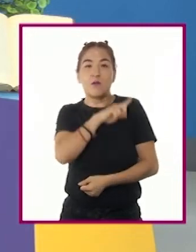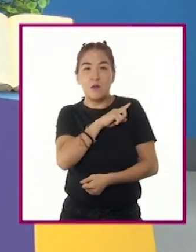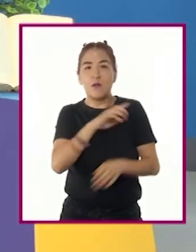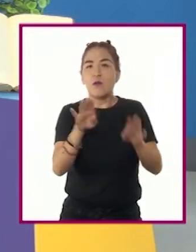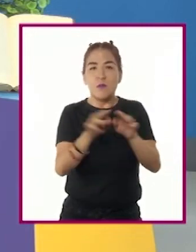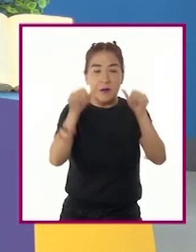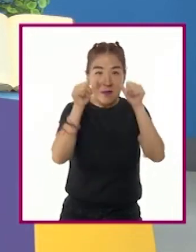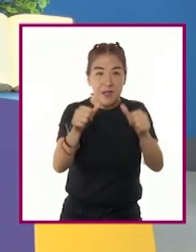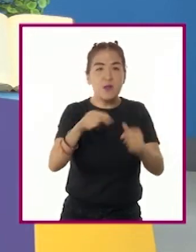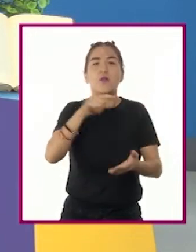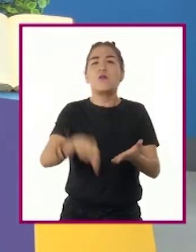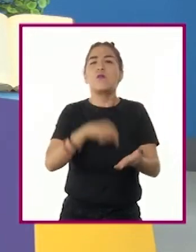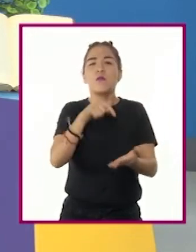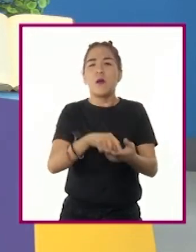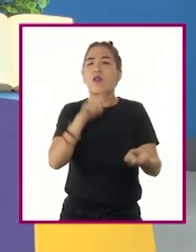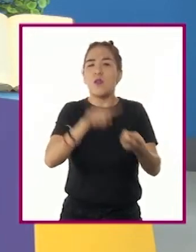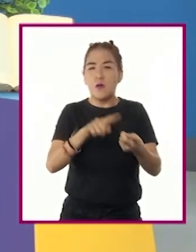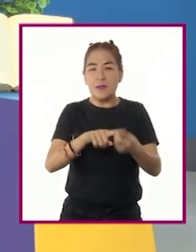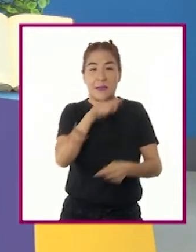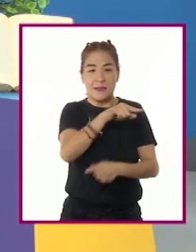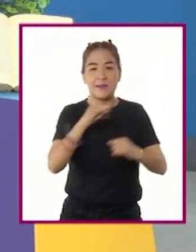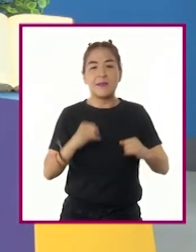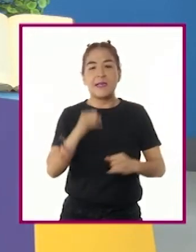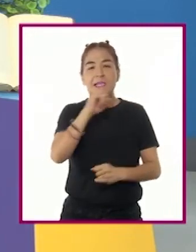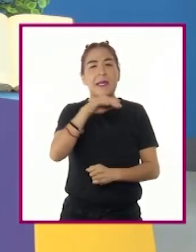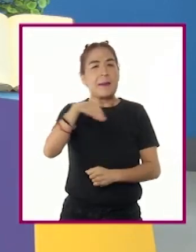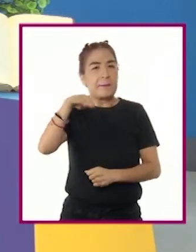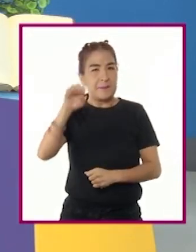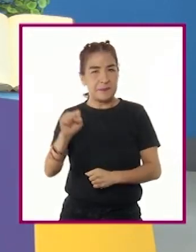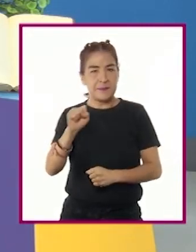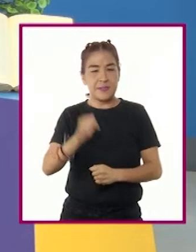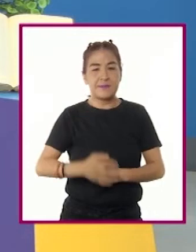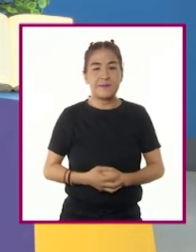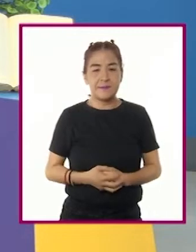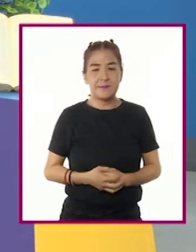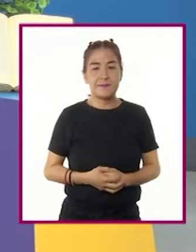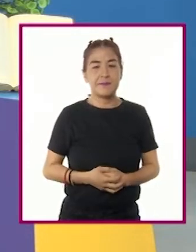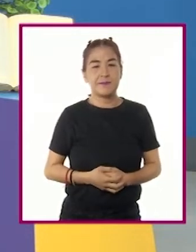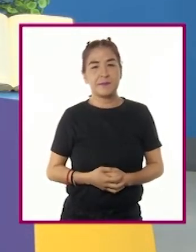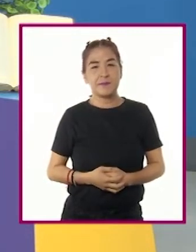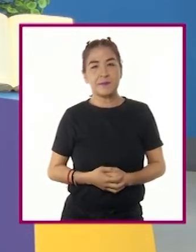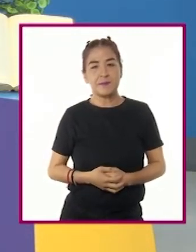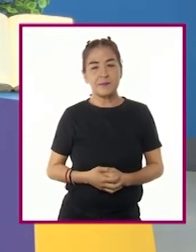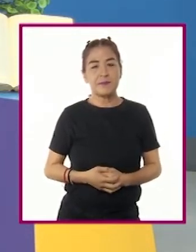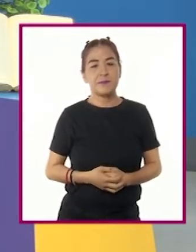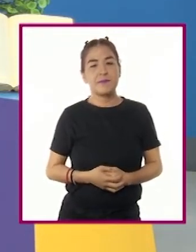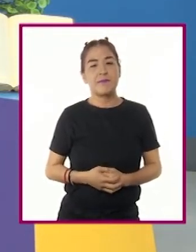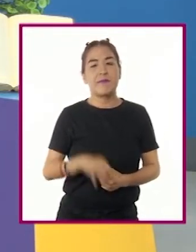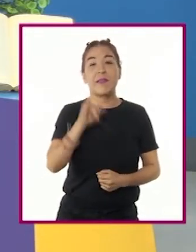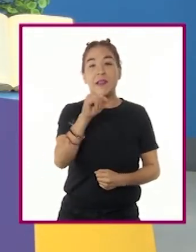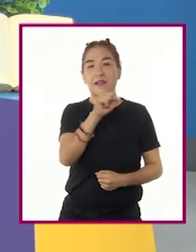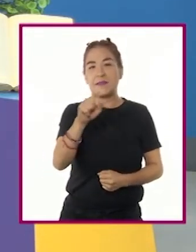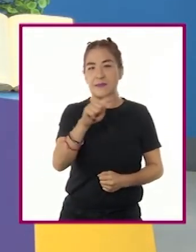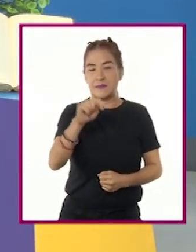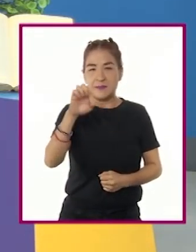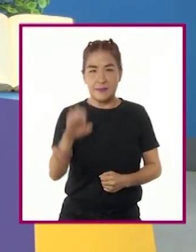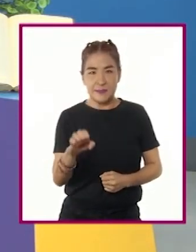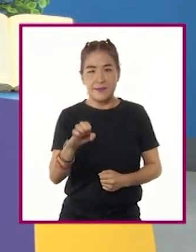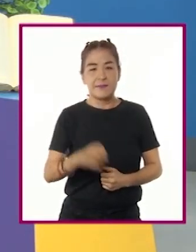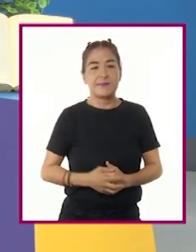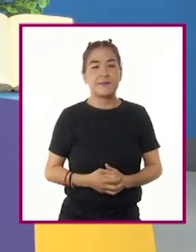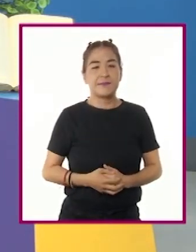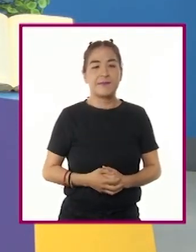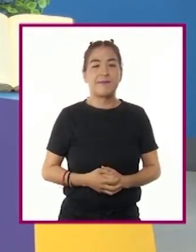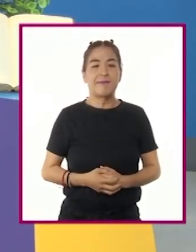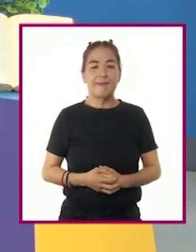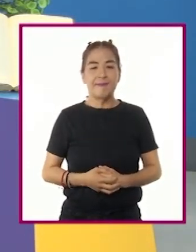constituido mayoritariamente por el Instituto Mexicano del Seguro Social, IMSS, y el Instituto de Seguridad y Servicios